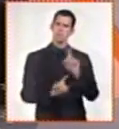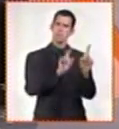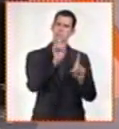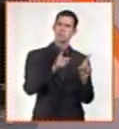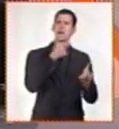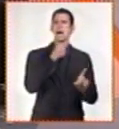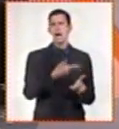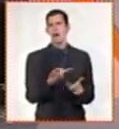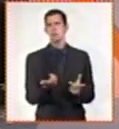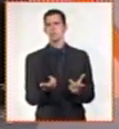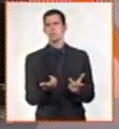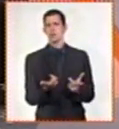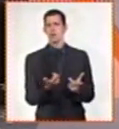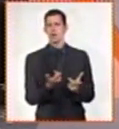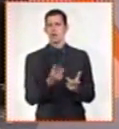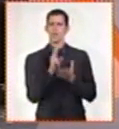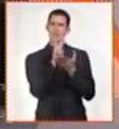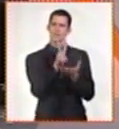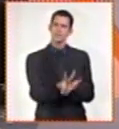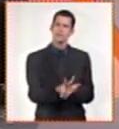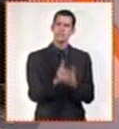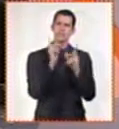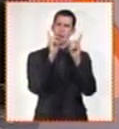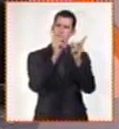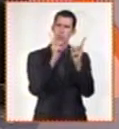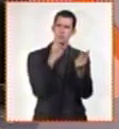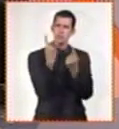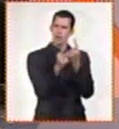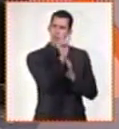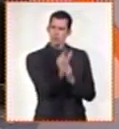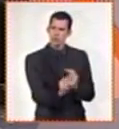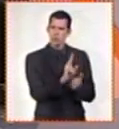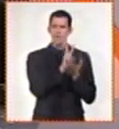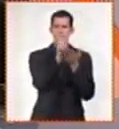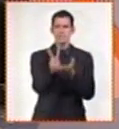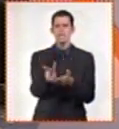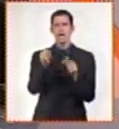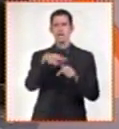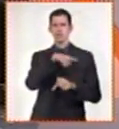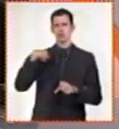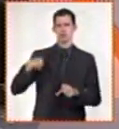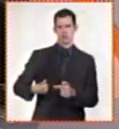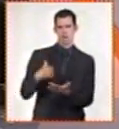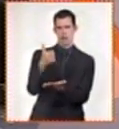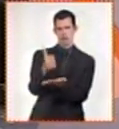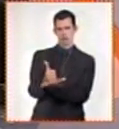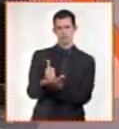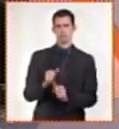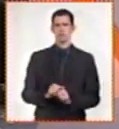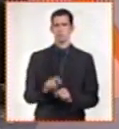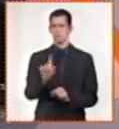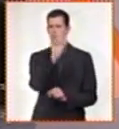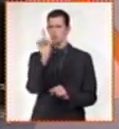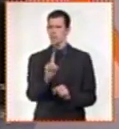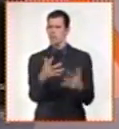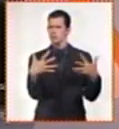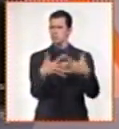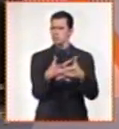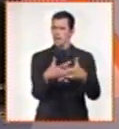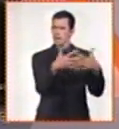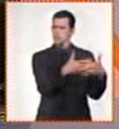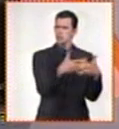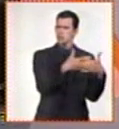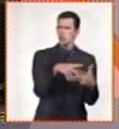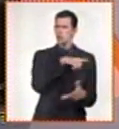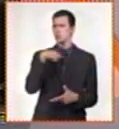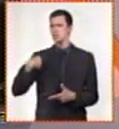políticos estadounidenses a Taiwán, las implicaciones que esto tendrá para las relaciones entre China y Estados Unidos, y aprovechamos también,